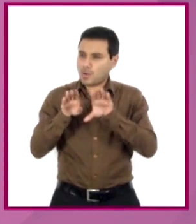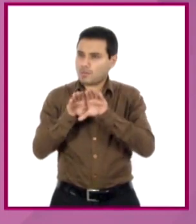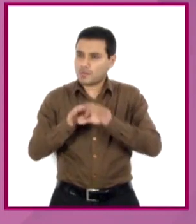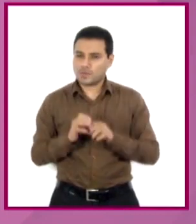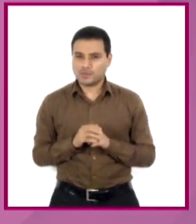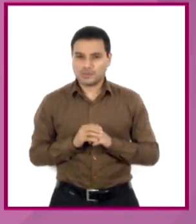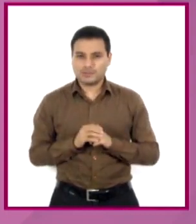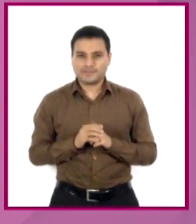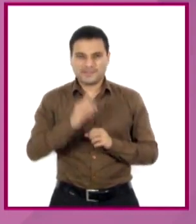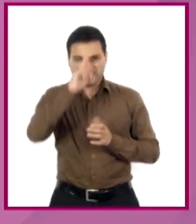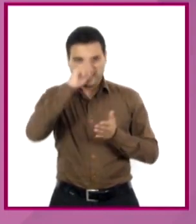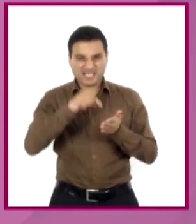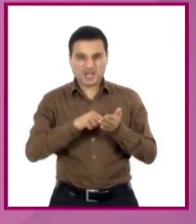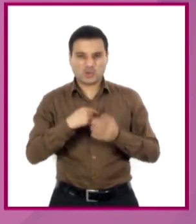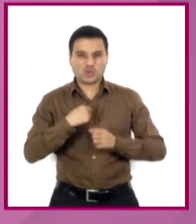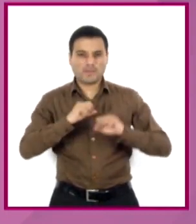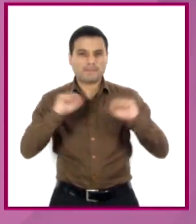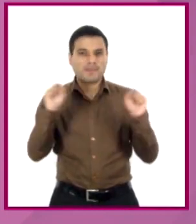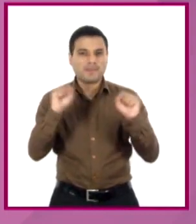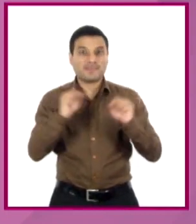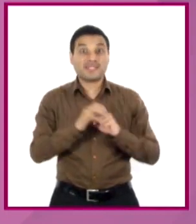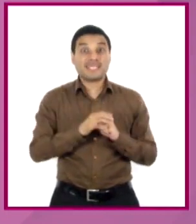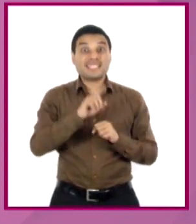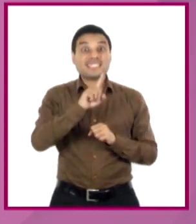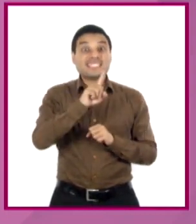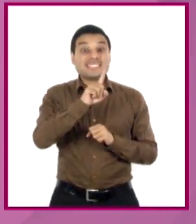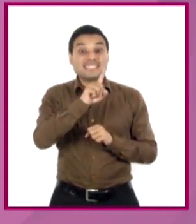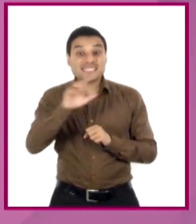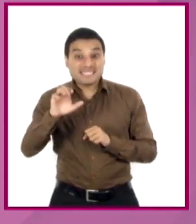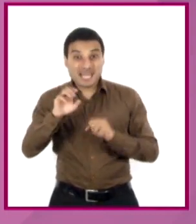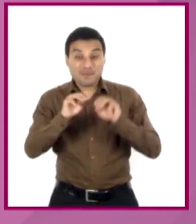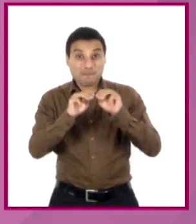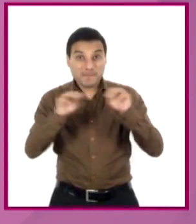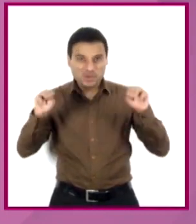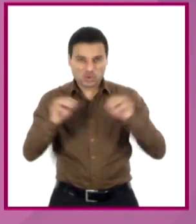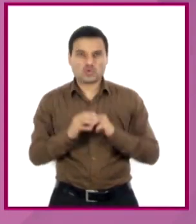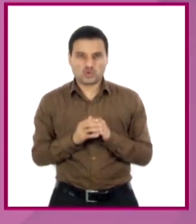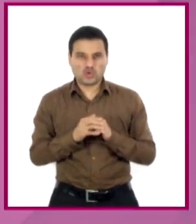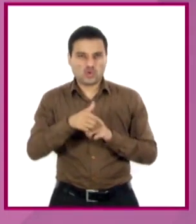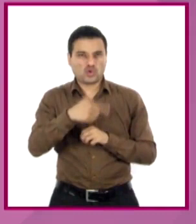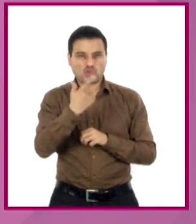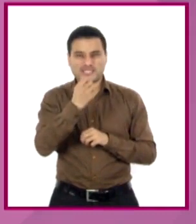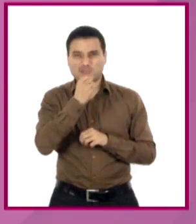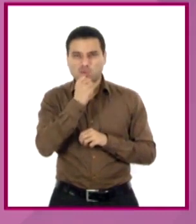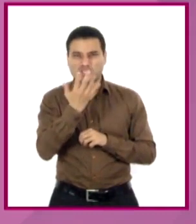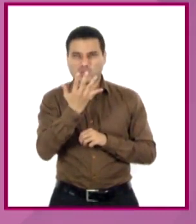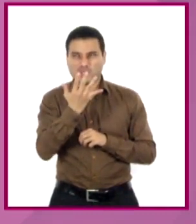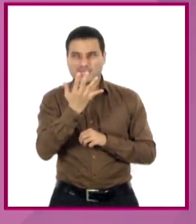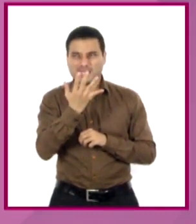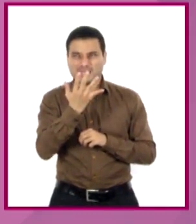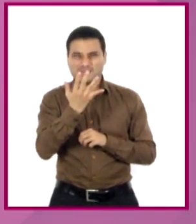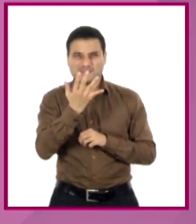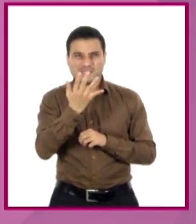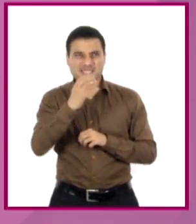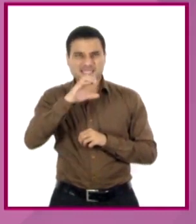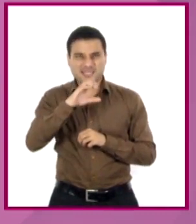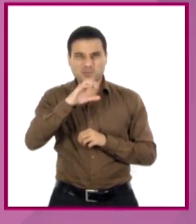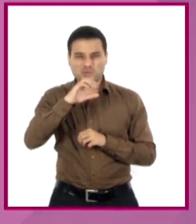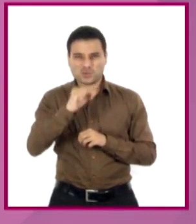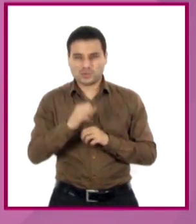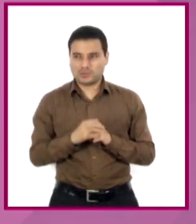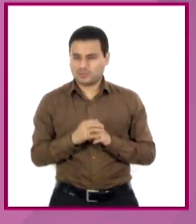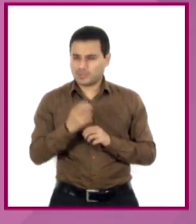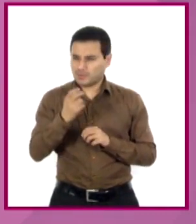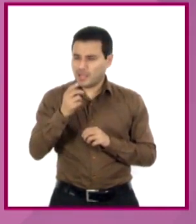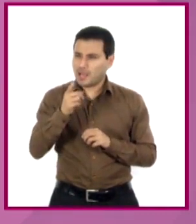Creo que corrí 100 metros en 12 segundos y 50 centésimos de segundo. Oye, ahora que lo dices, 50 centésimos es un